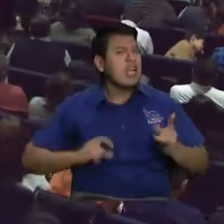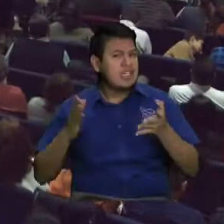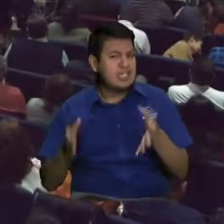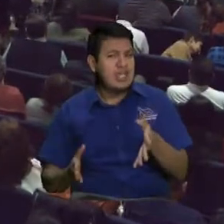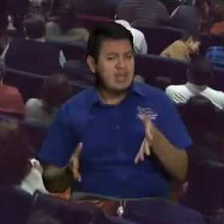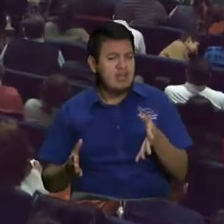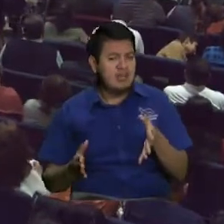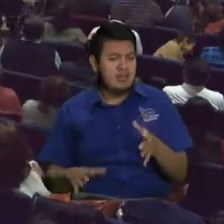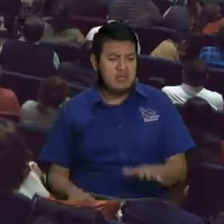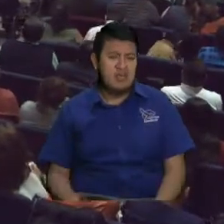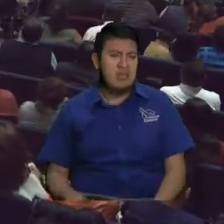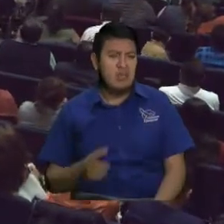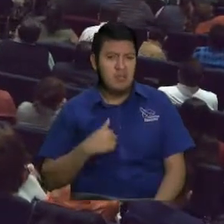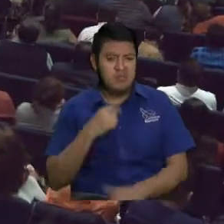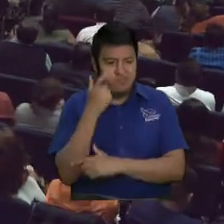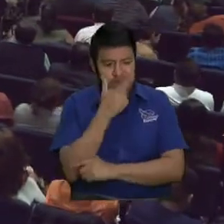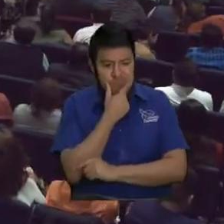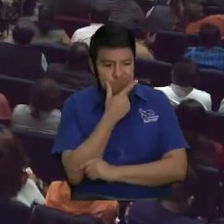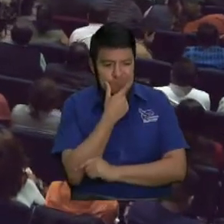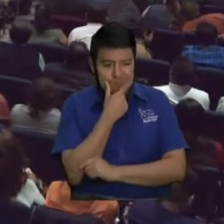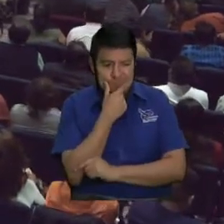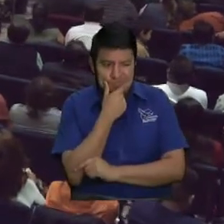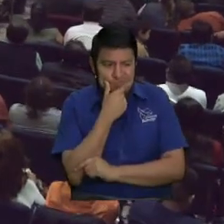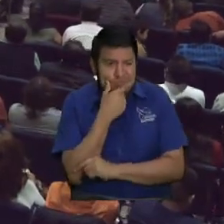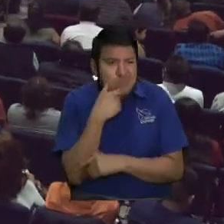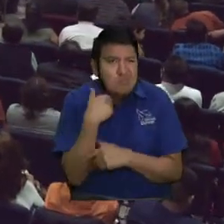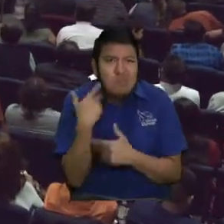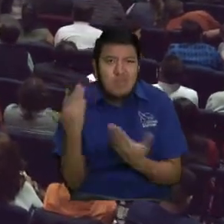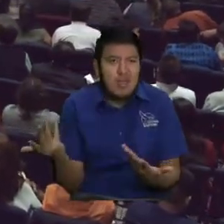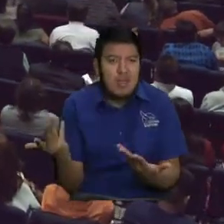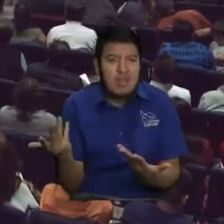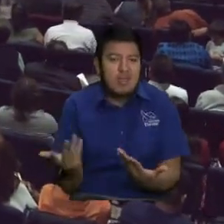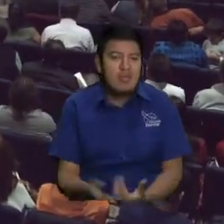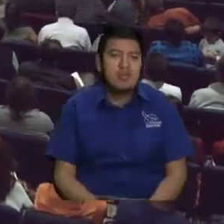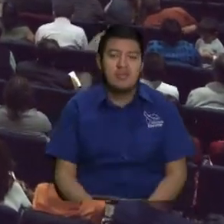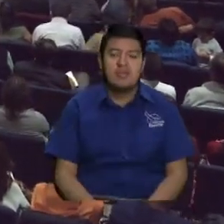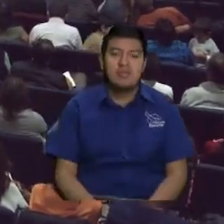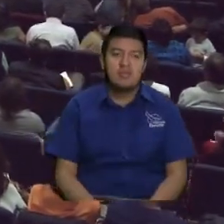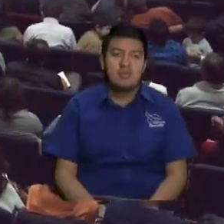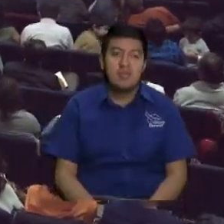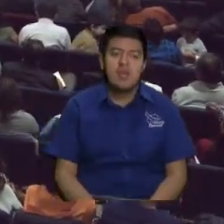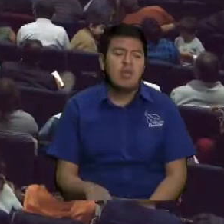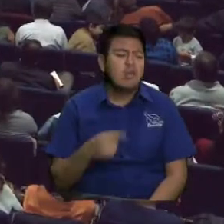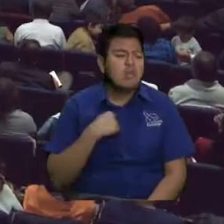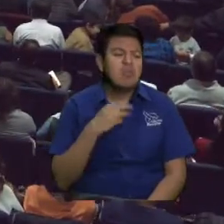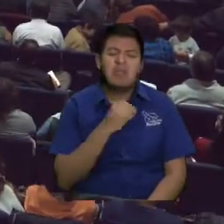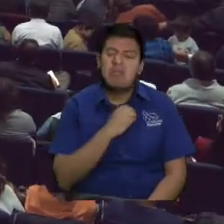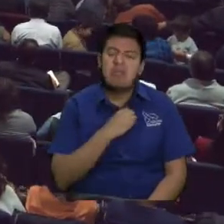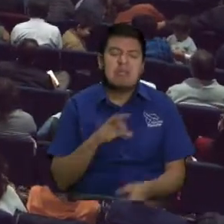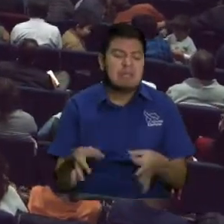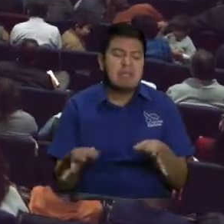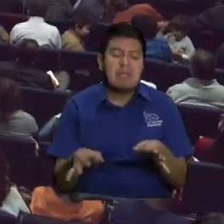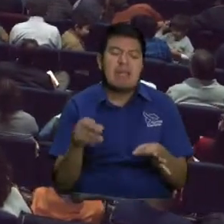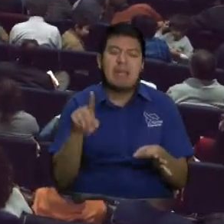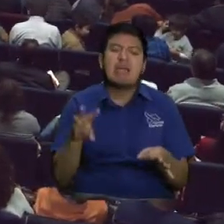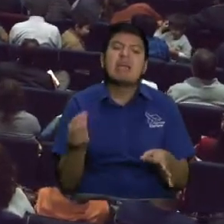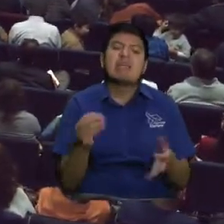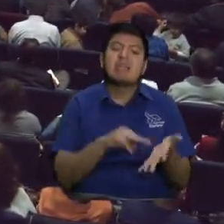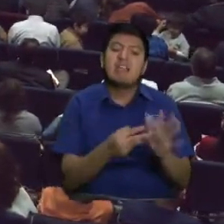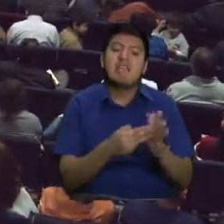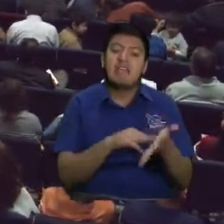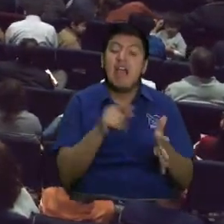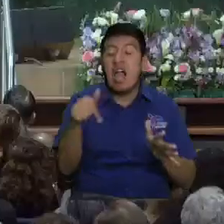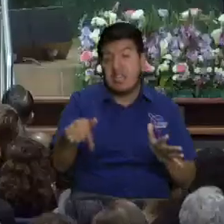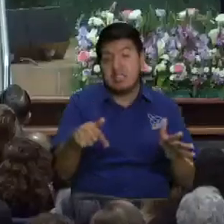Entonces, hermano cristiano, hermana cristiana, yo no quiero venir a caerle mal, yo solo estoy explicando el mandamiento. Si usted tiene